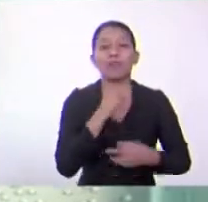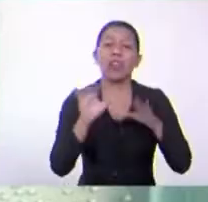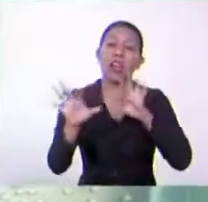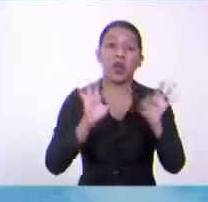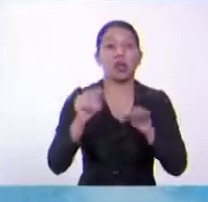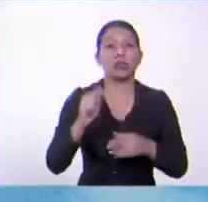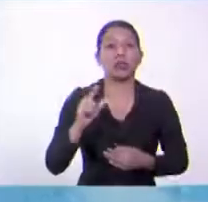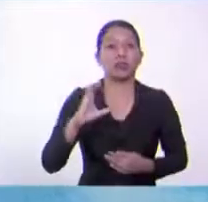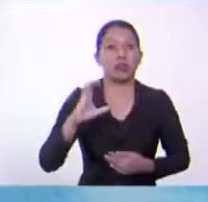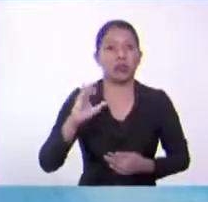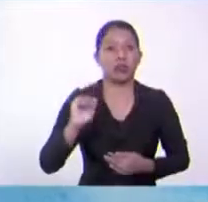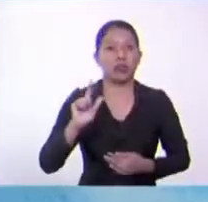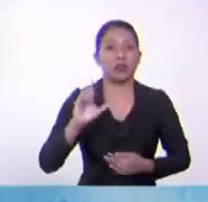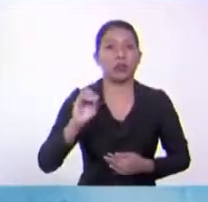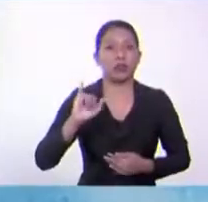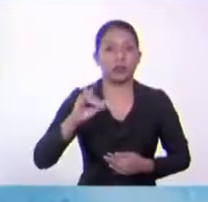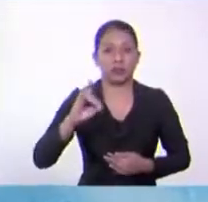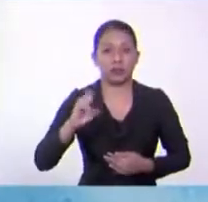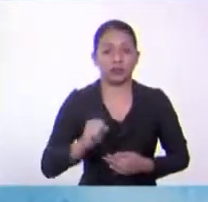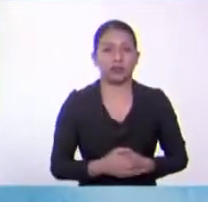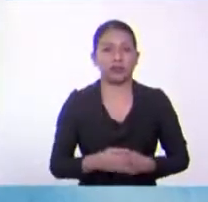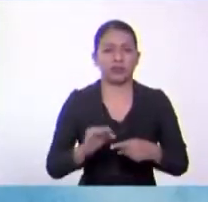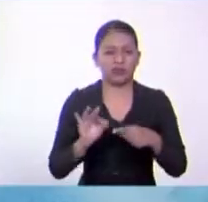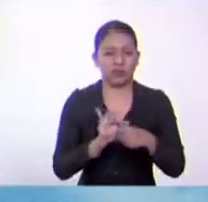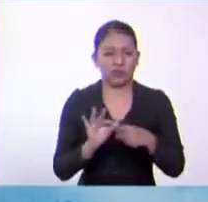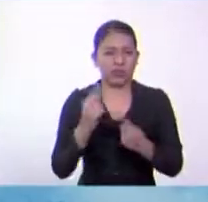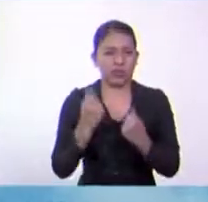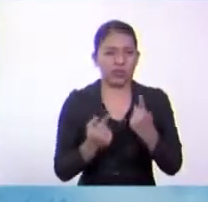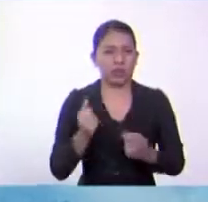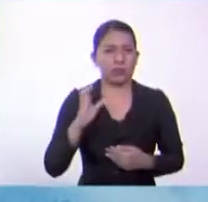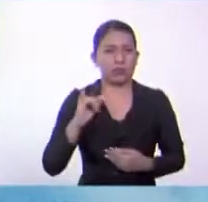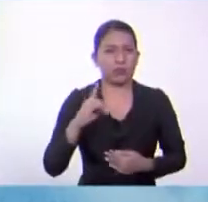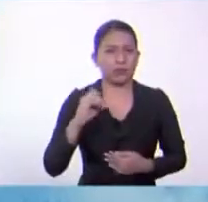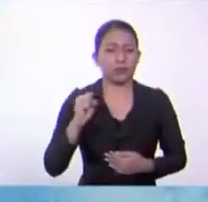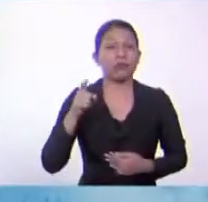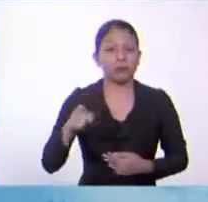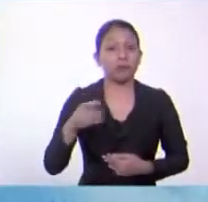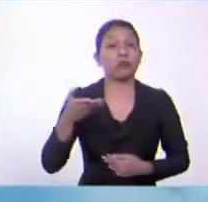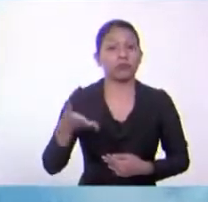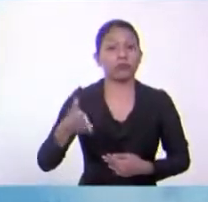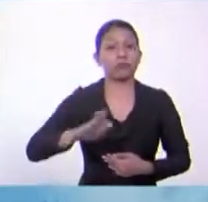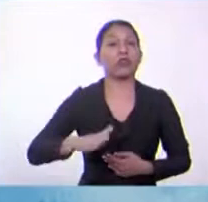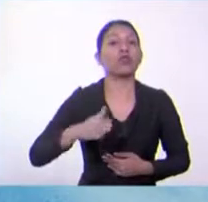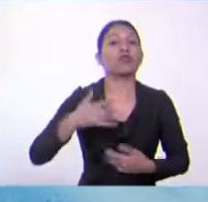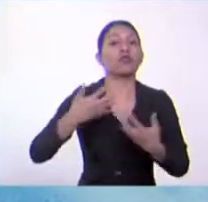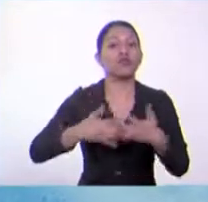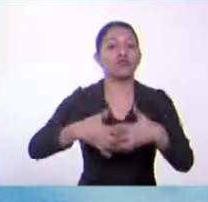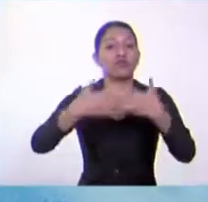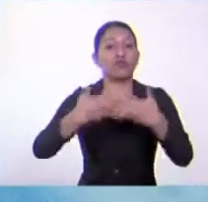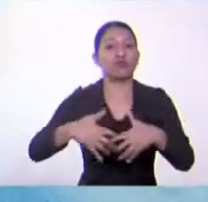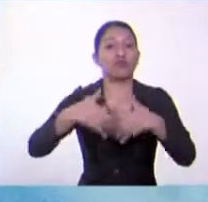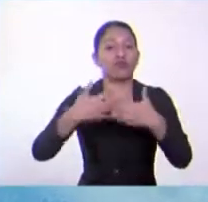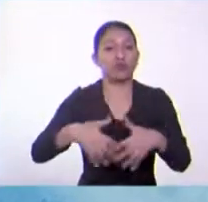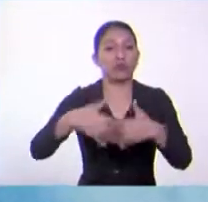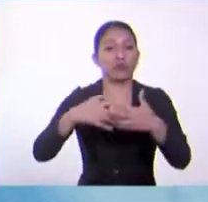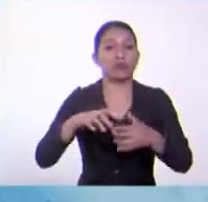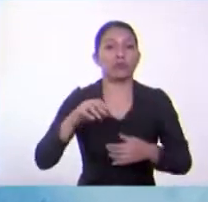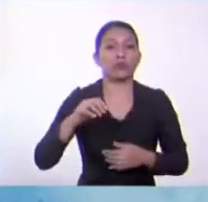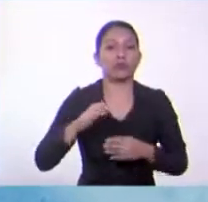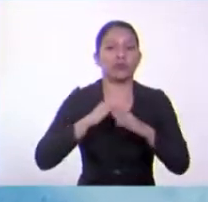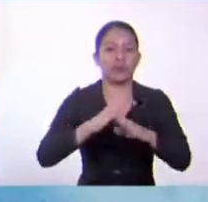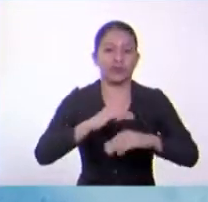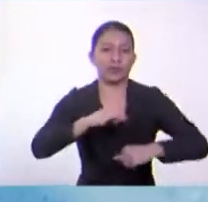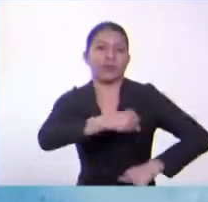alcaloides. Función de ácidos. Son utilizados en la fabricación de